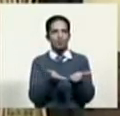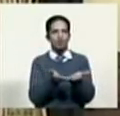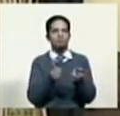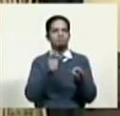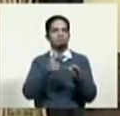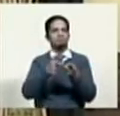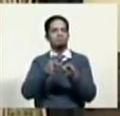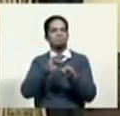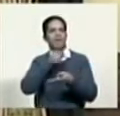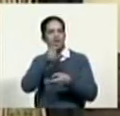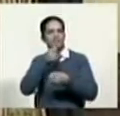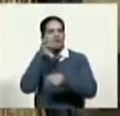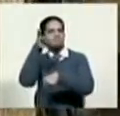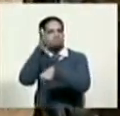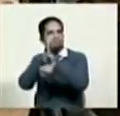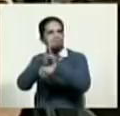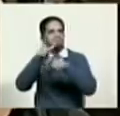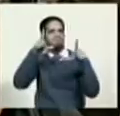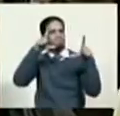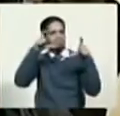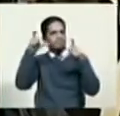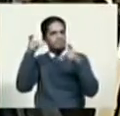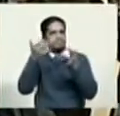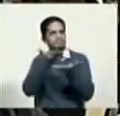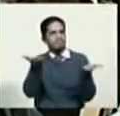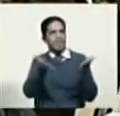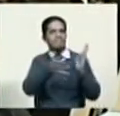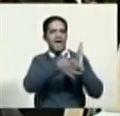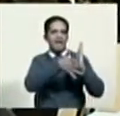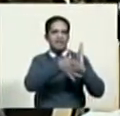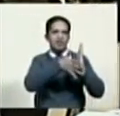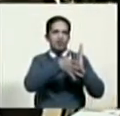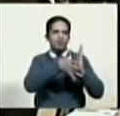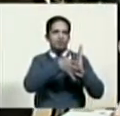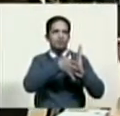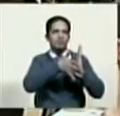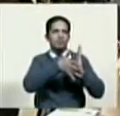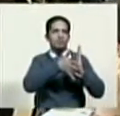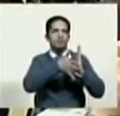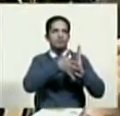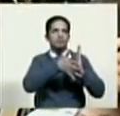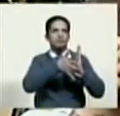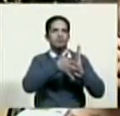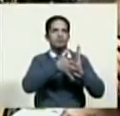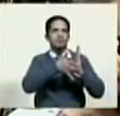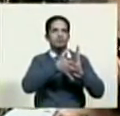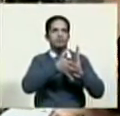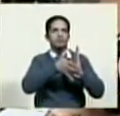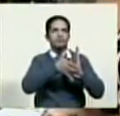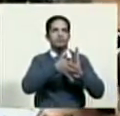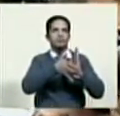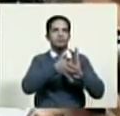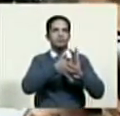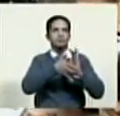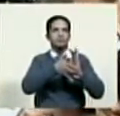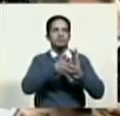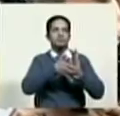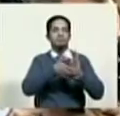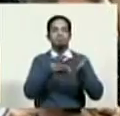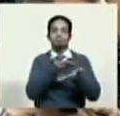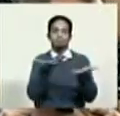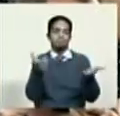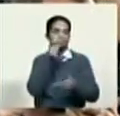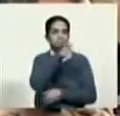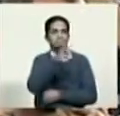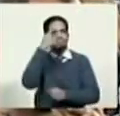camarógrafos, fotógrafos, técnicos y todos los